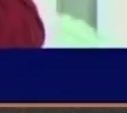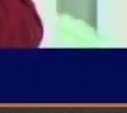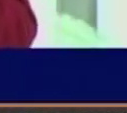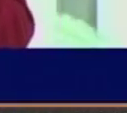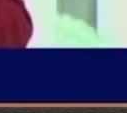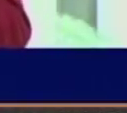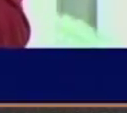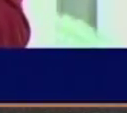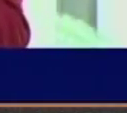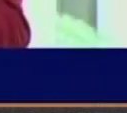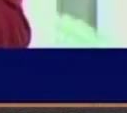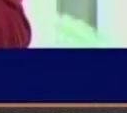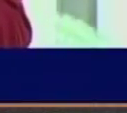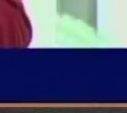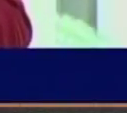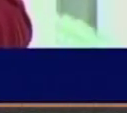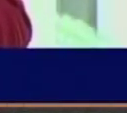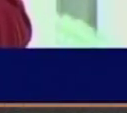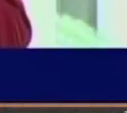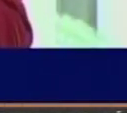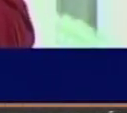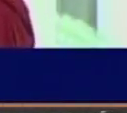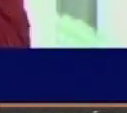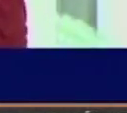Por eso estoy diciendo lo que no debe ser.